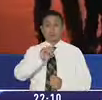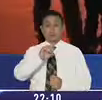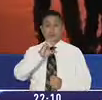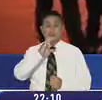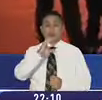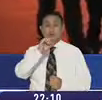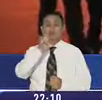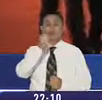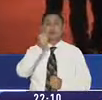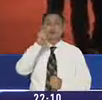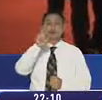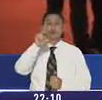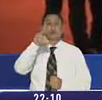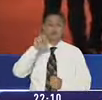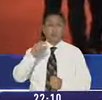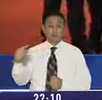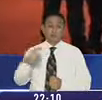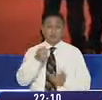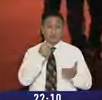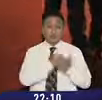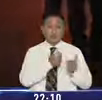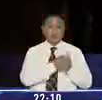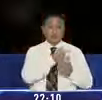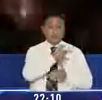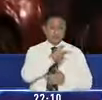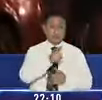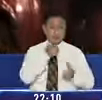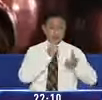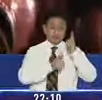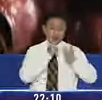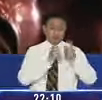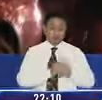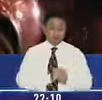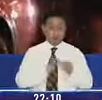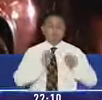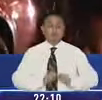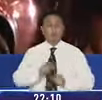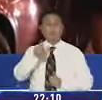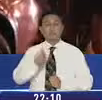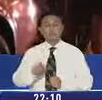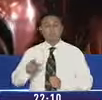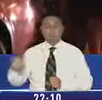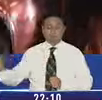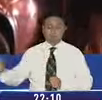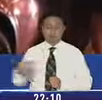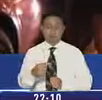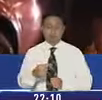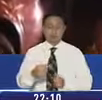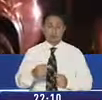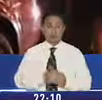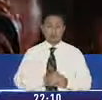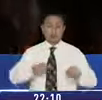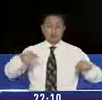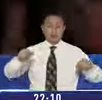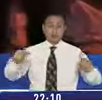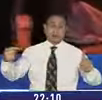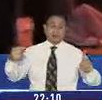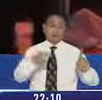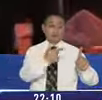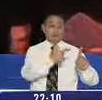hombre se disponía a comprar licor en una tienda cuando fue interceptado por sicarios a bordo de una